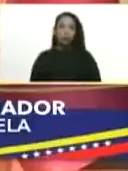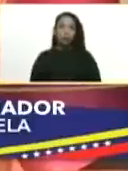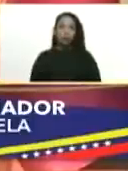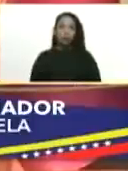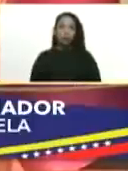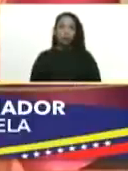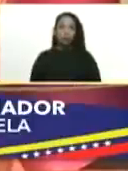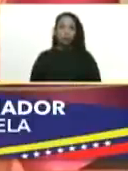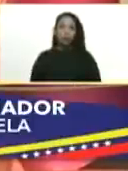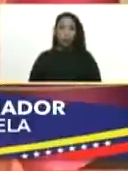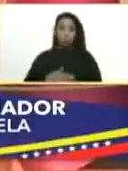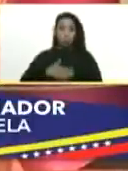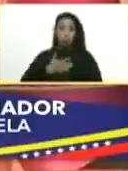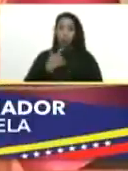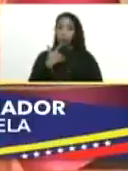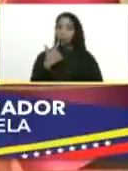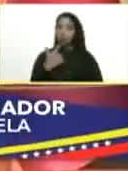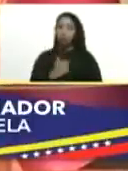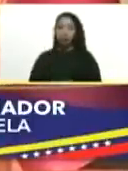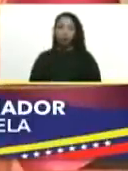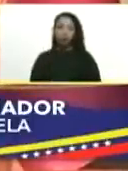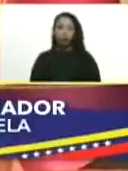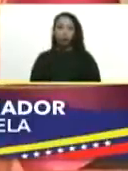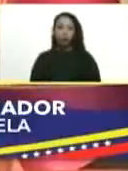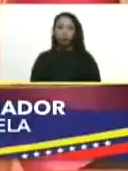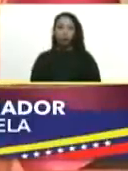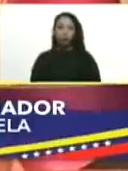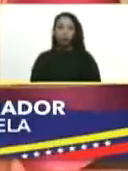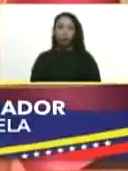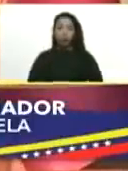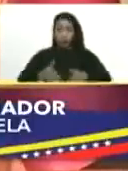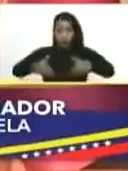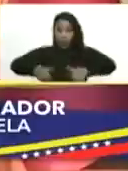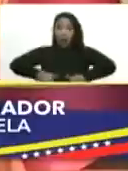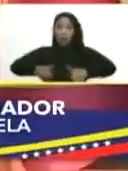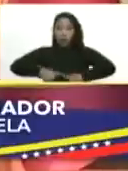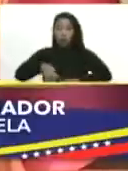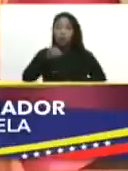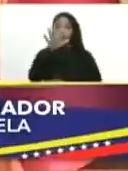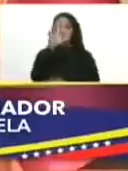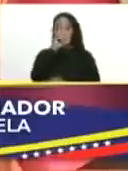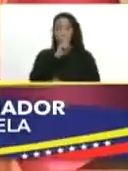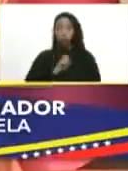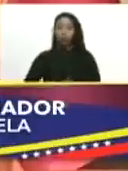Y ahí es donde podemos decir que el esfuerzo de estos 5 años